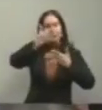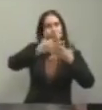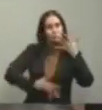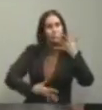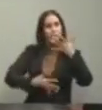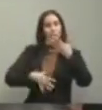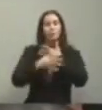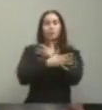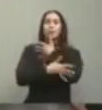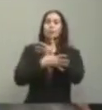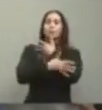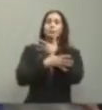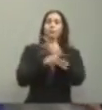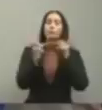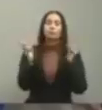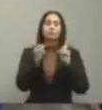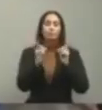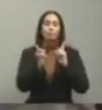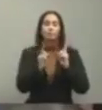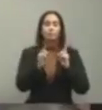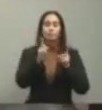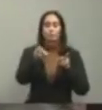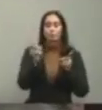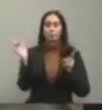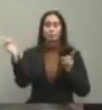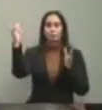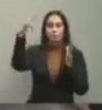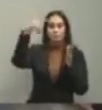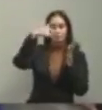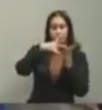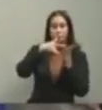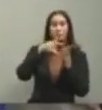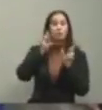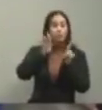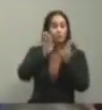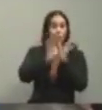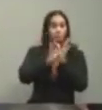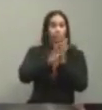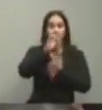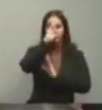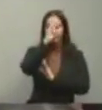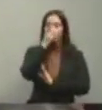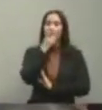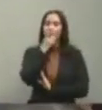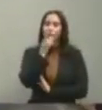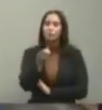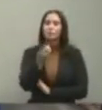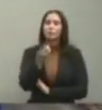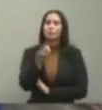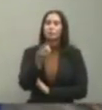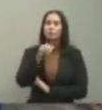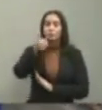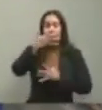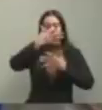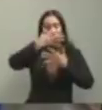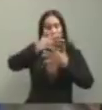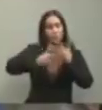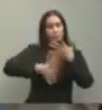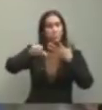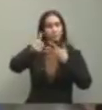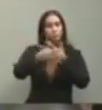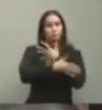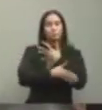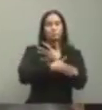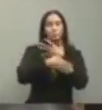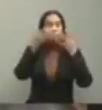países donde lo que tienen solo son casos importados que es el caso de república dominicana y tenemos un listado de países